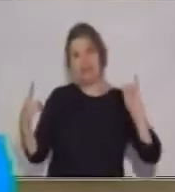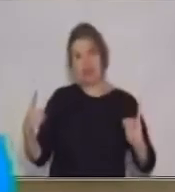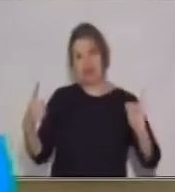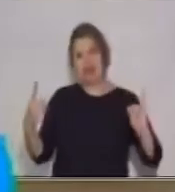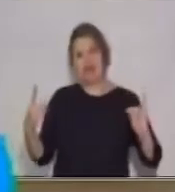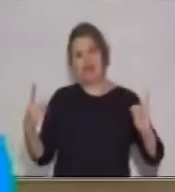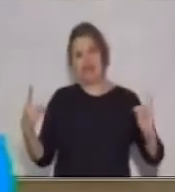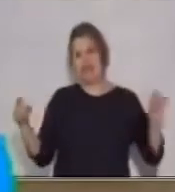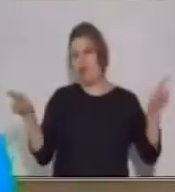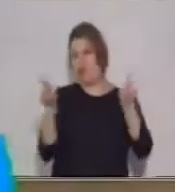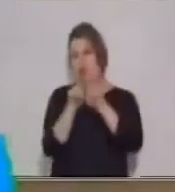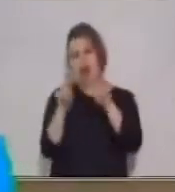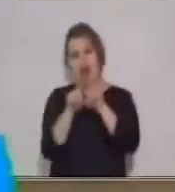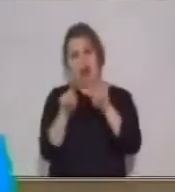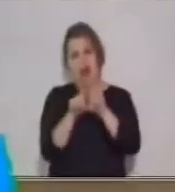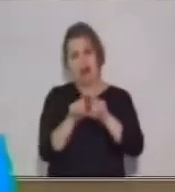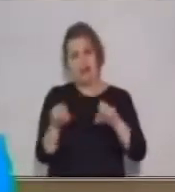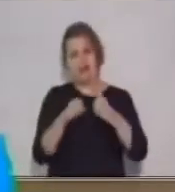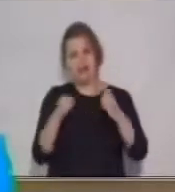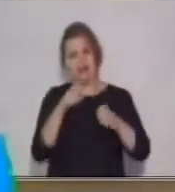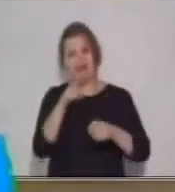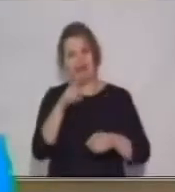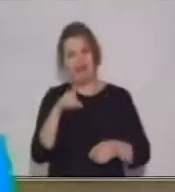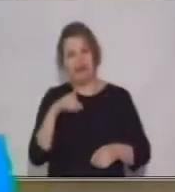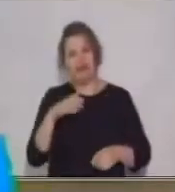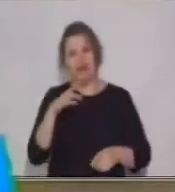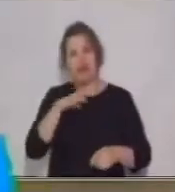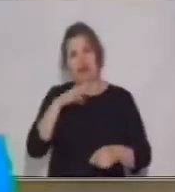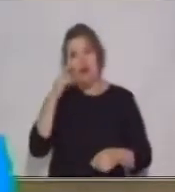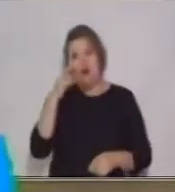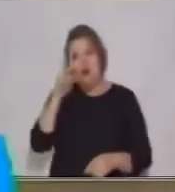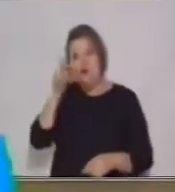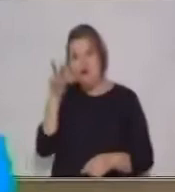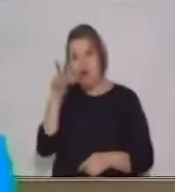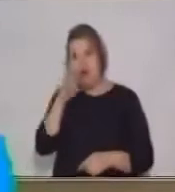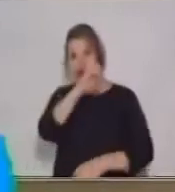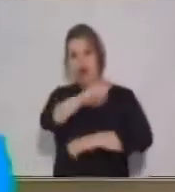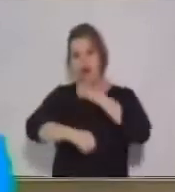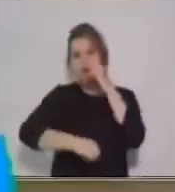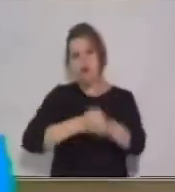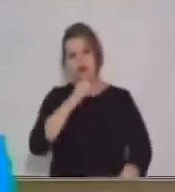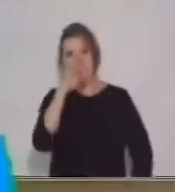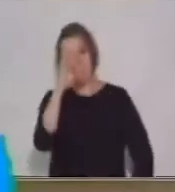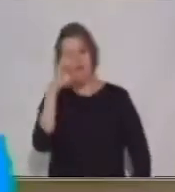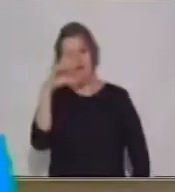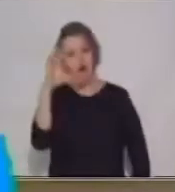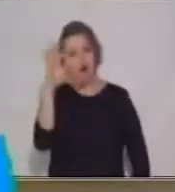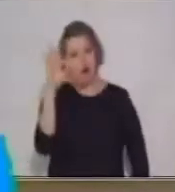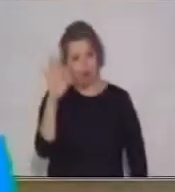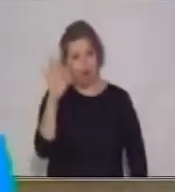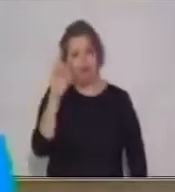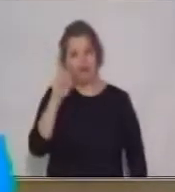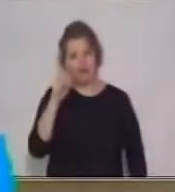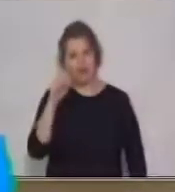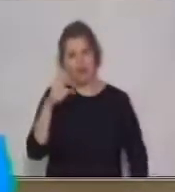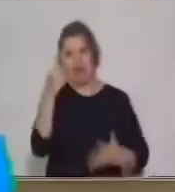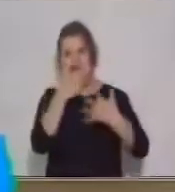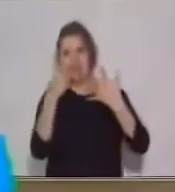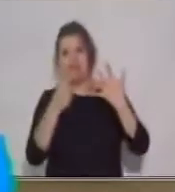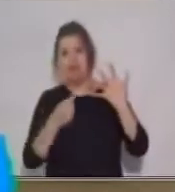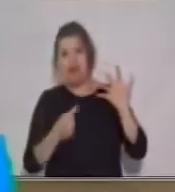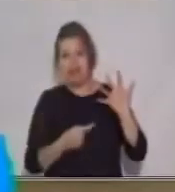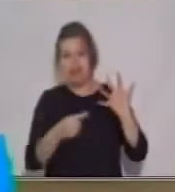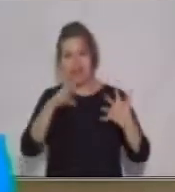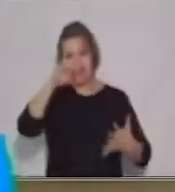vamos a ubicar precisamente el foco. Regularmente las partes de la parábola no